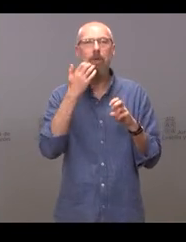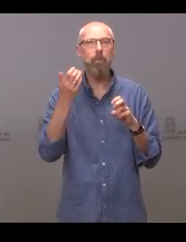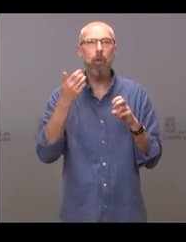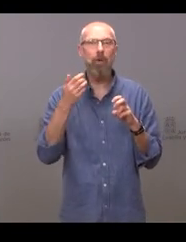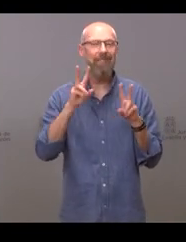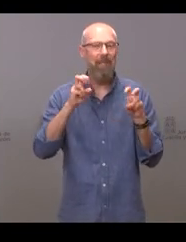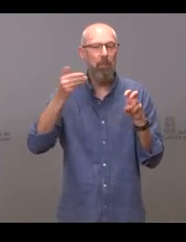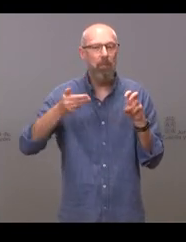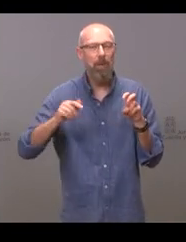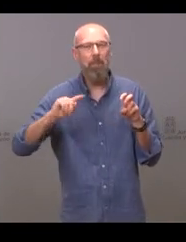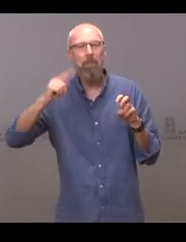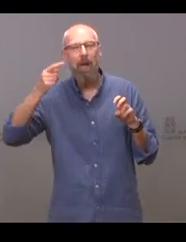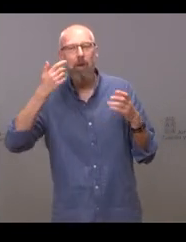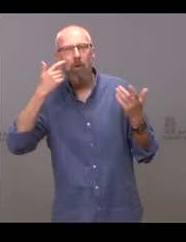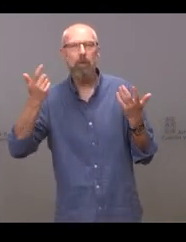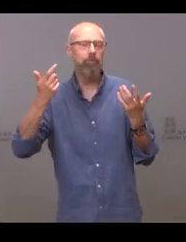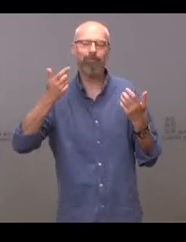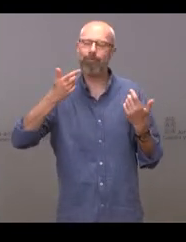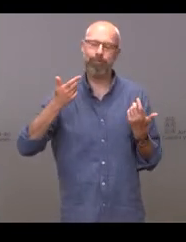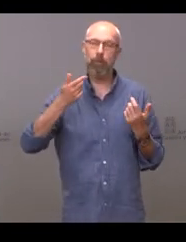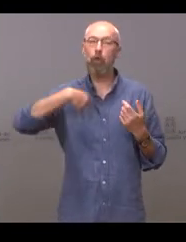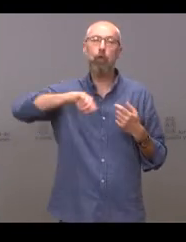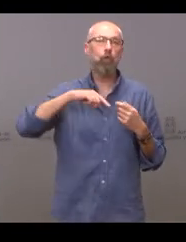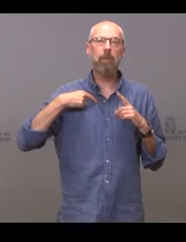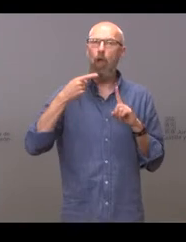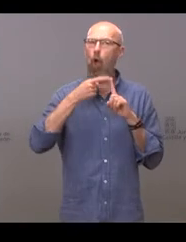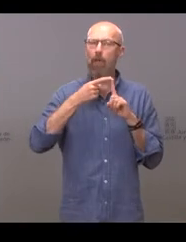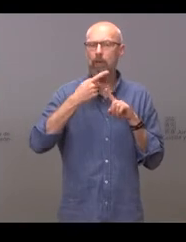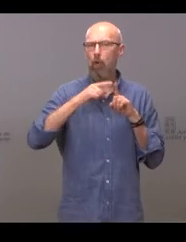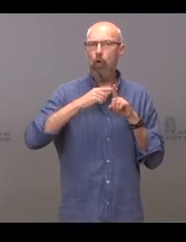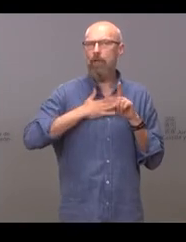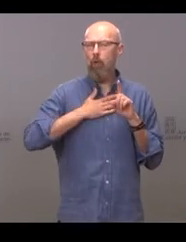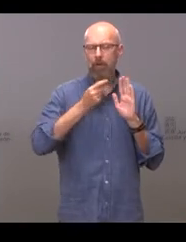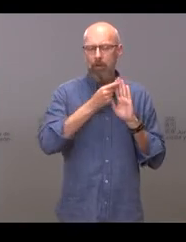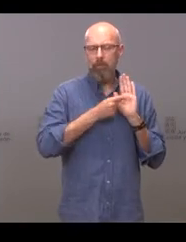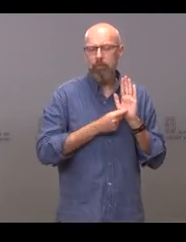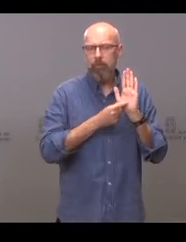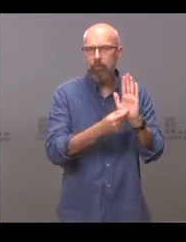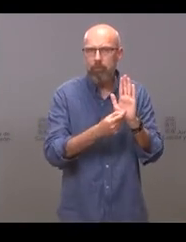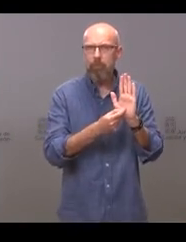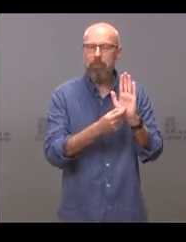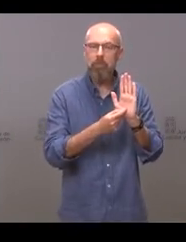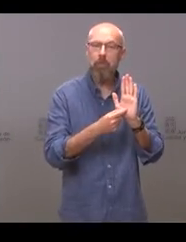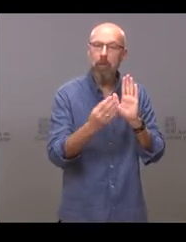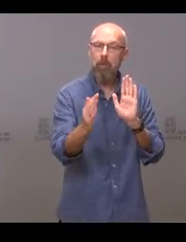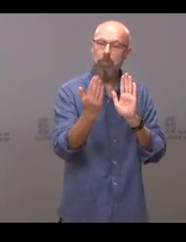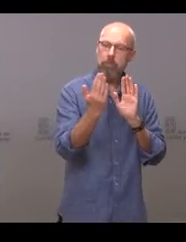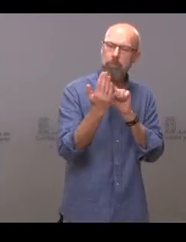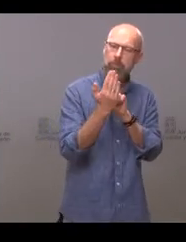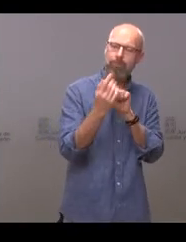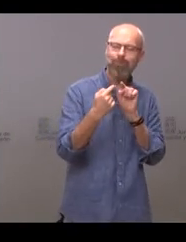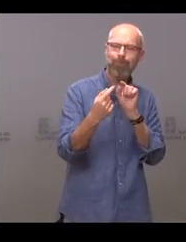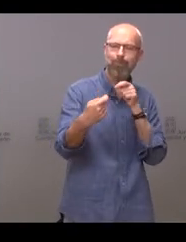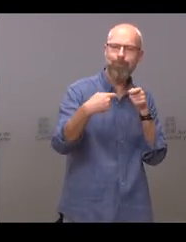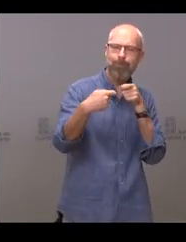siempre todos vamos con unos objetivos con las perspectivas que nos hemos marcado y al final tenemos tenemos que hacernos que uno sea más duro y otro y otro